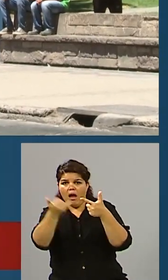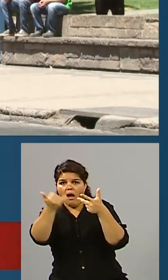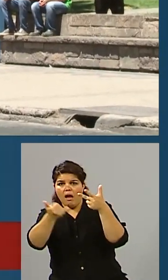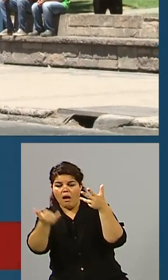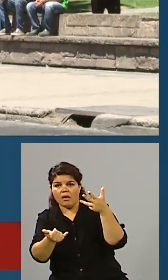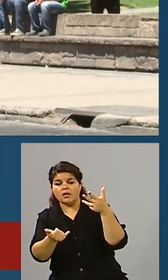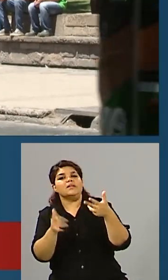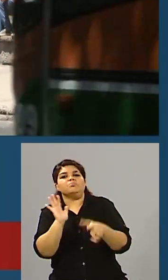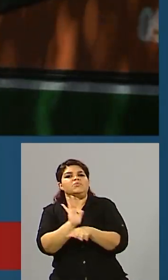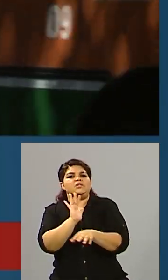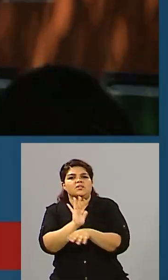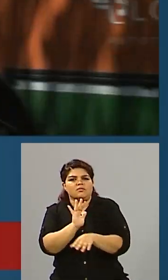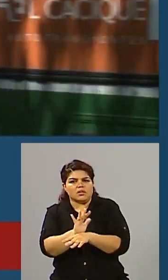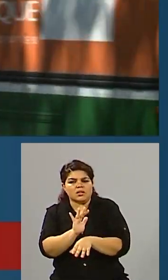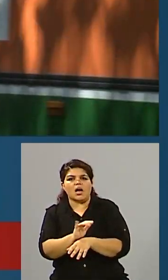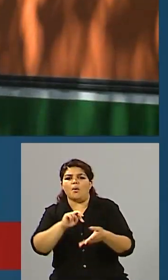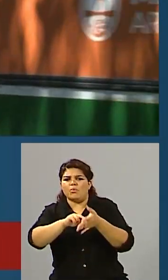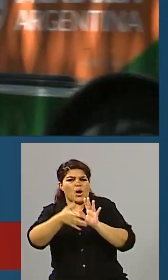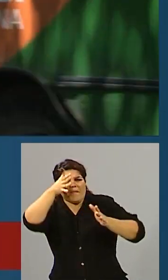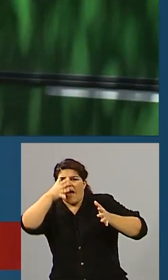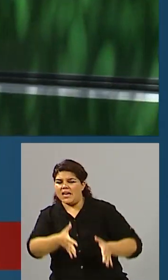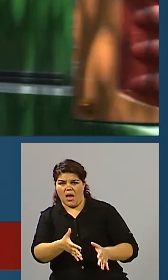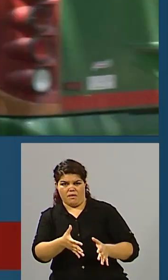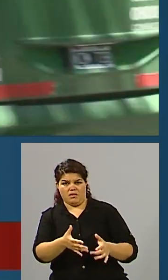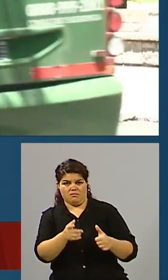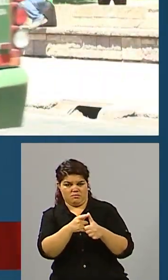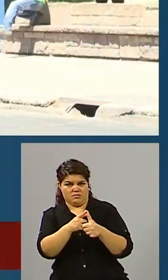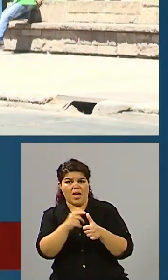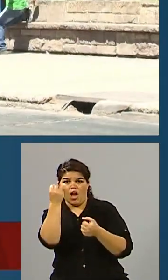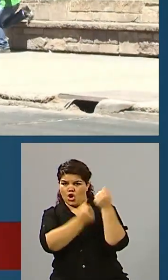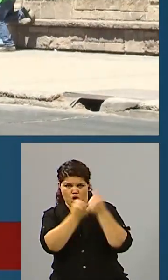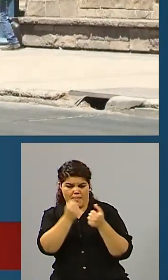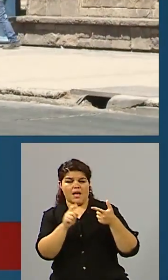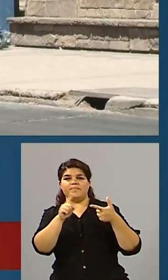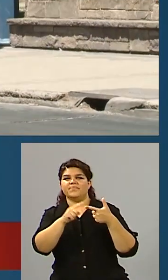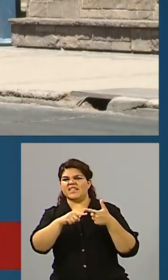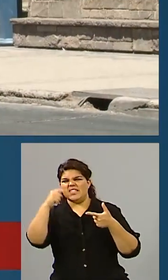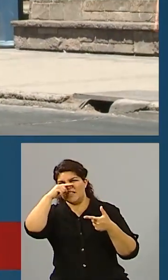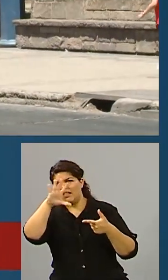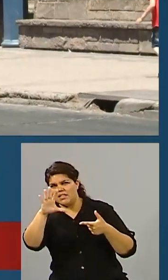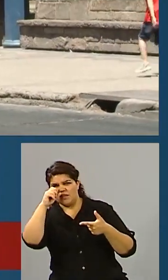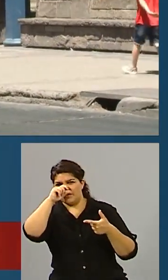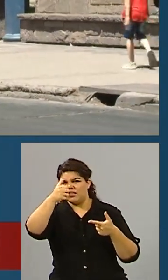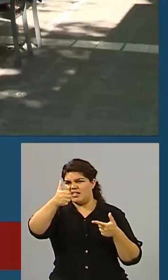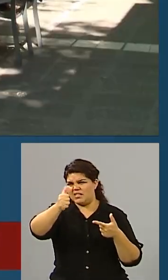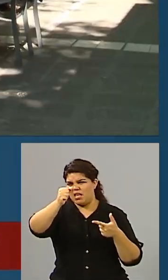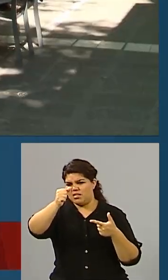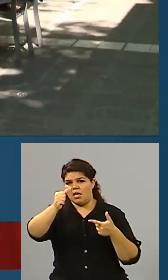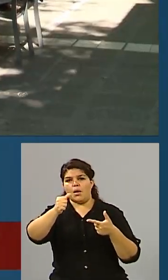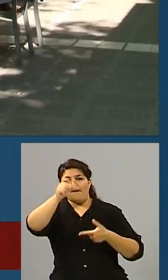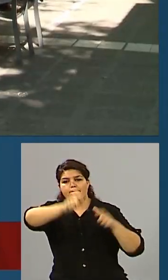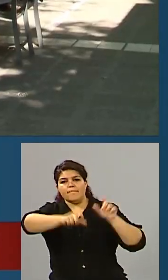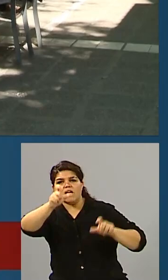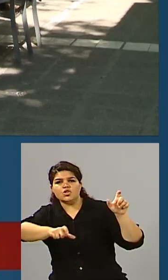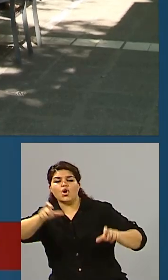es que con los niveles de crisis que tenemos y con un 75%, 76%, según los encuestadores, 70% de